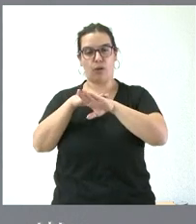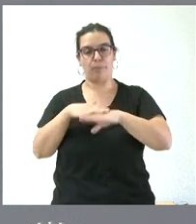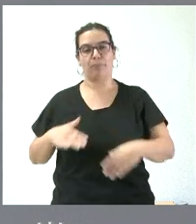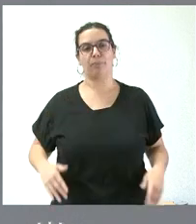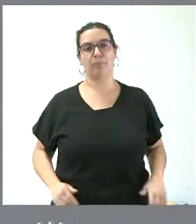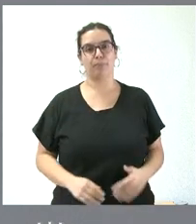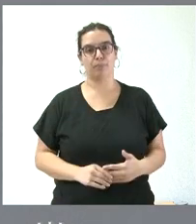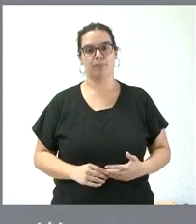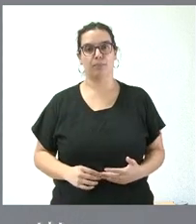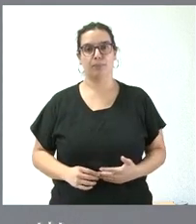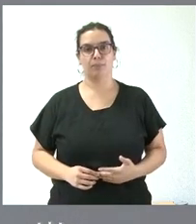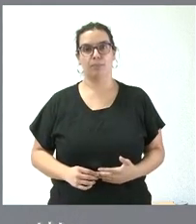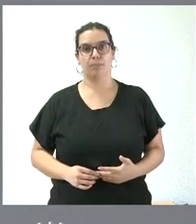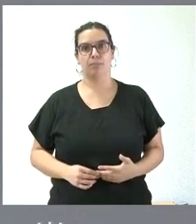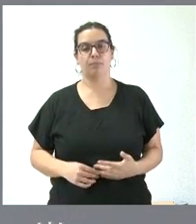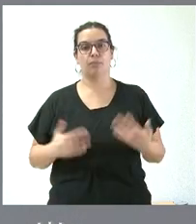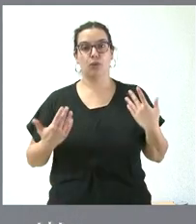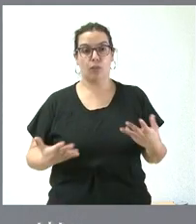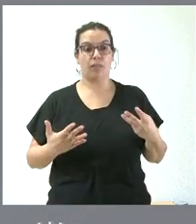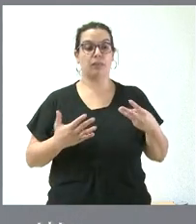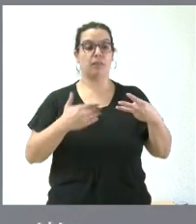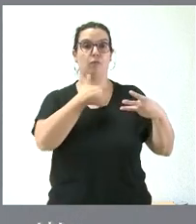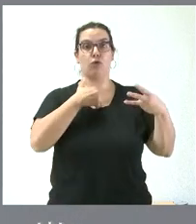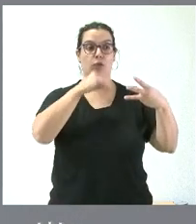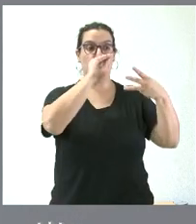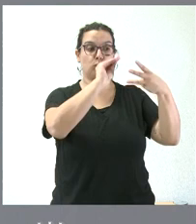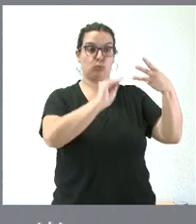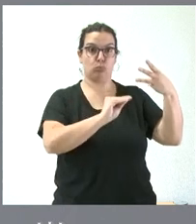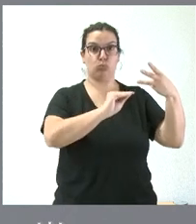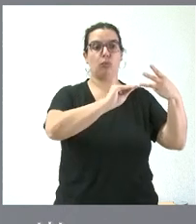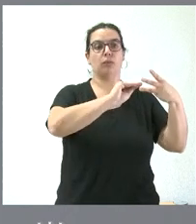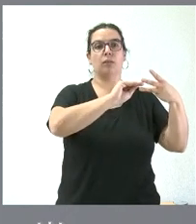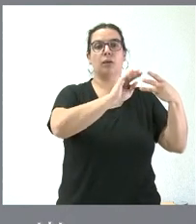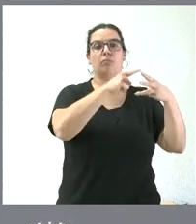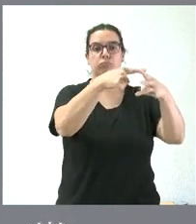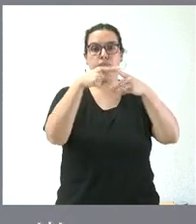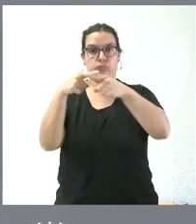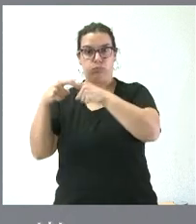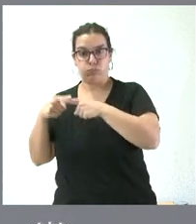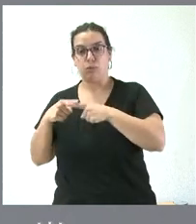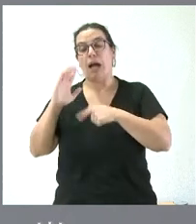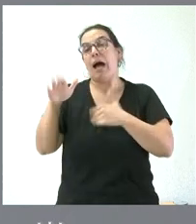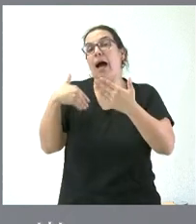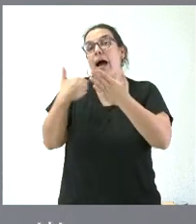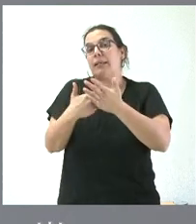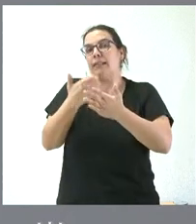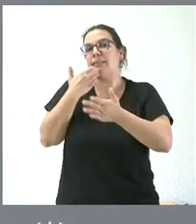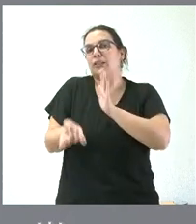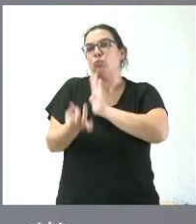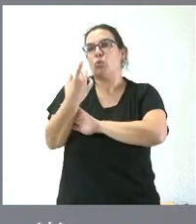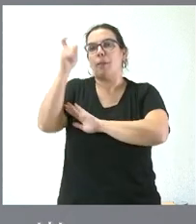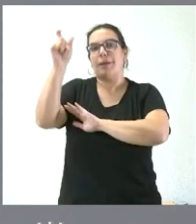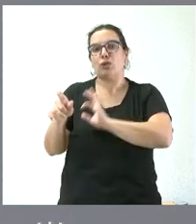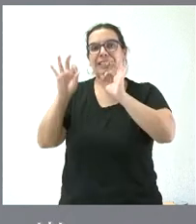gobierno por tanto acumulación de funciones para su desempeño con normalidad en tanto y cuanto se pudiera producir si es el caso algún